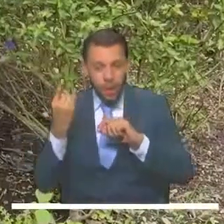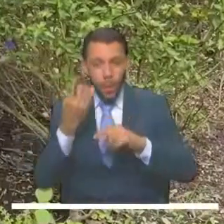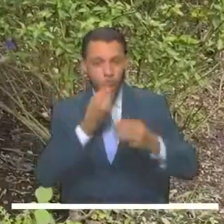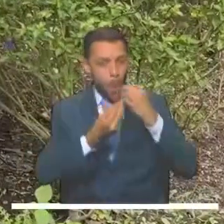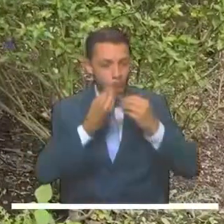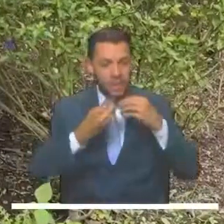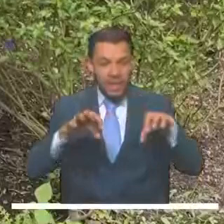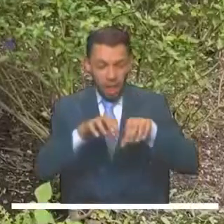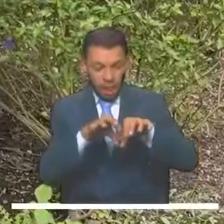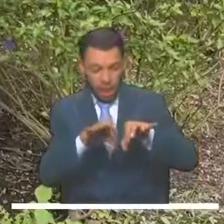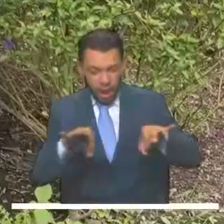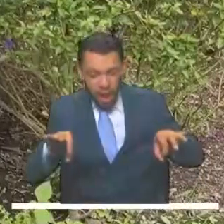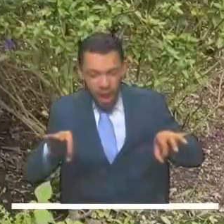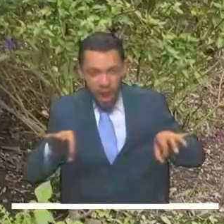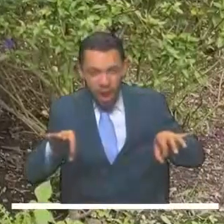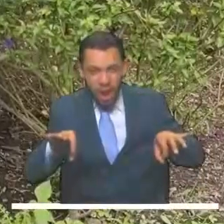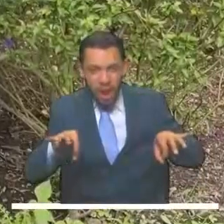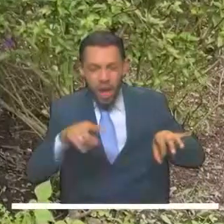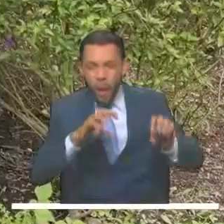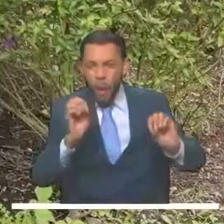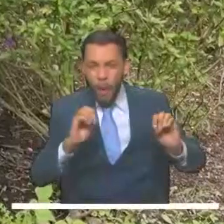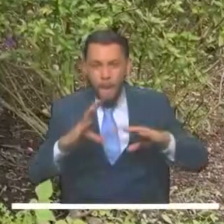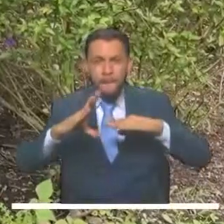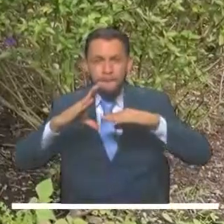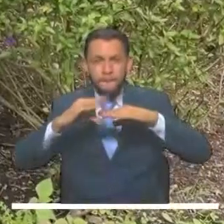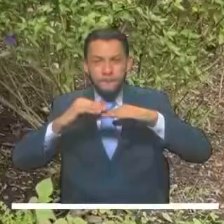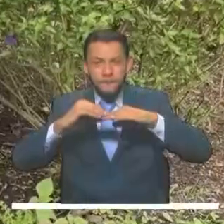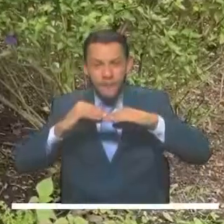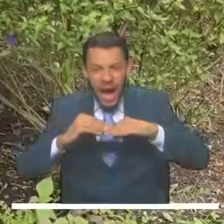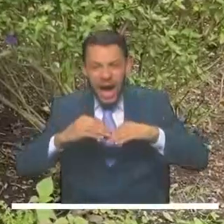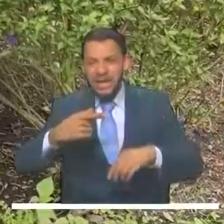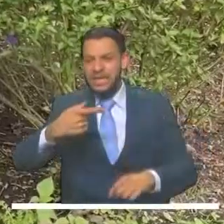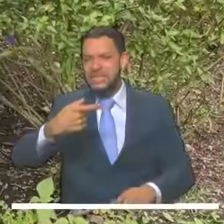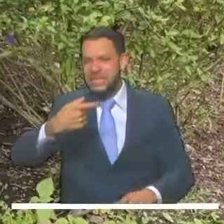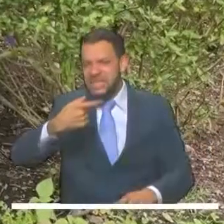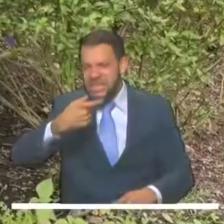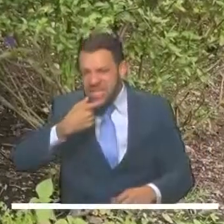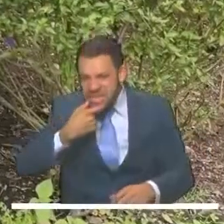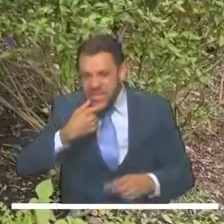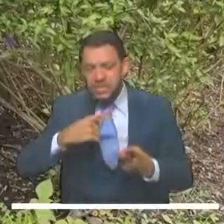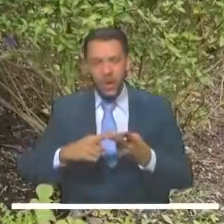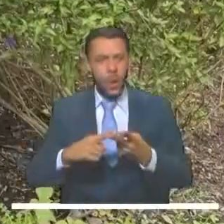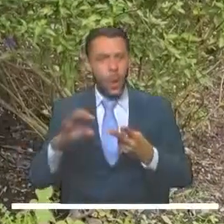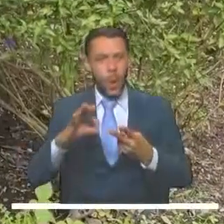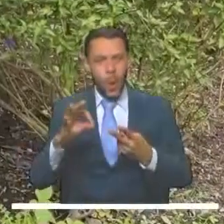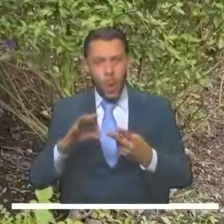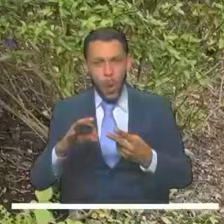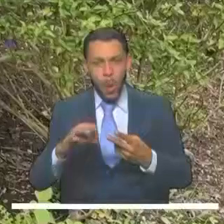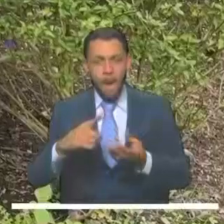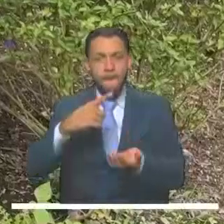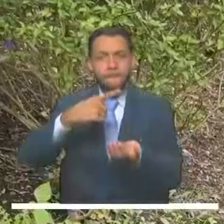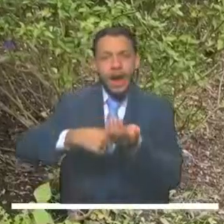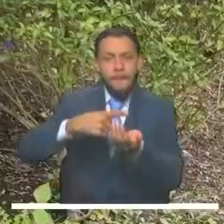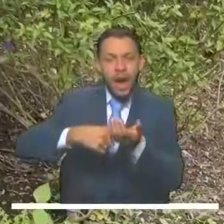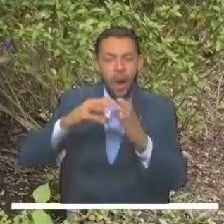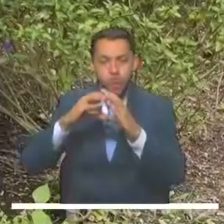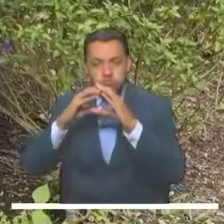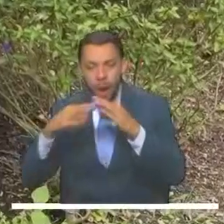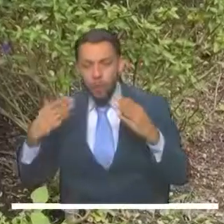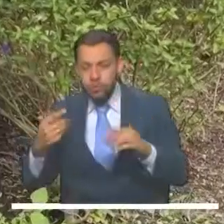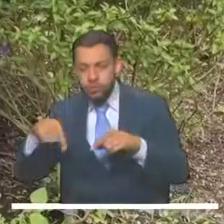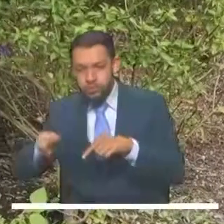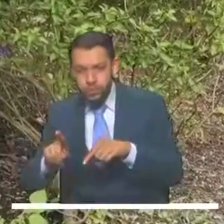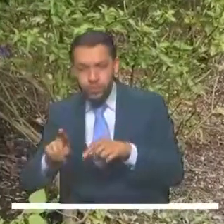ni consuma panadería ni consuma embutidos y enlatados y demás